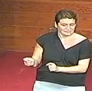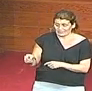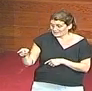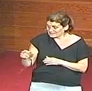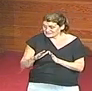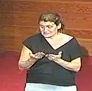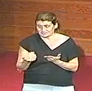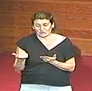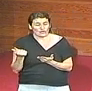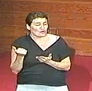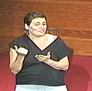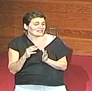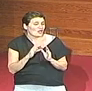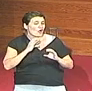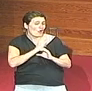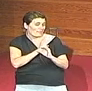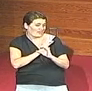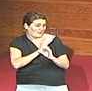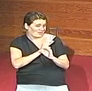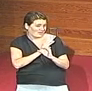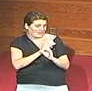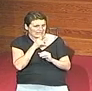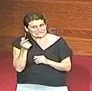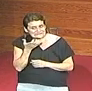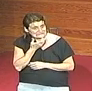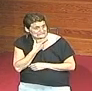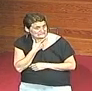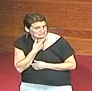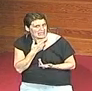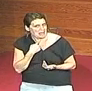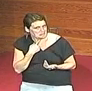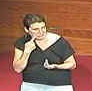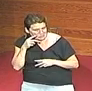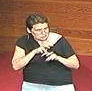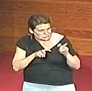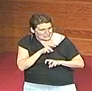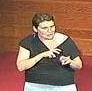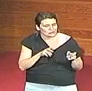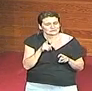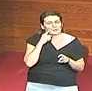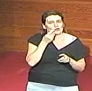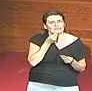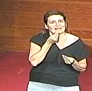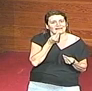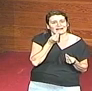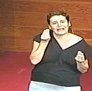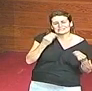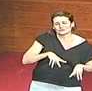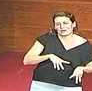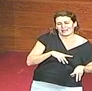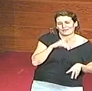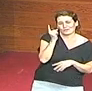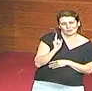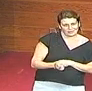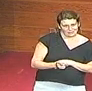si os apetece, a mí me encantó, la verdad, si os apetece buscarlo, La historia prohibida, ¿no? Lo